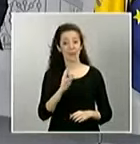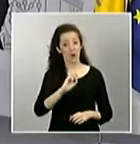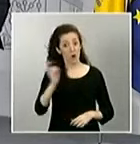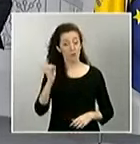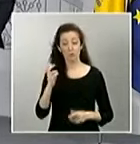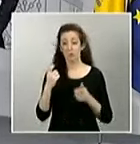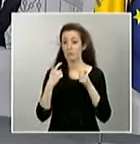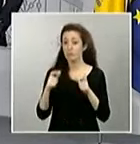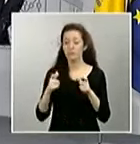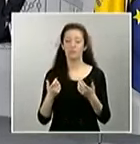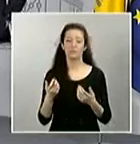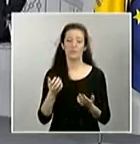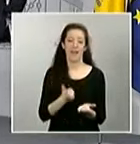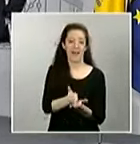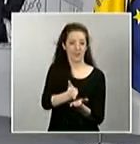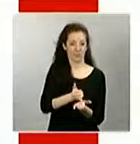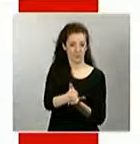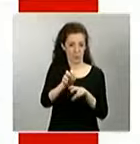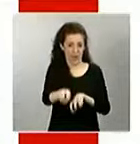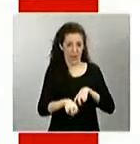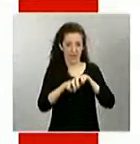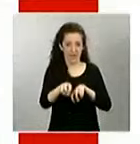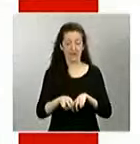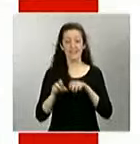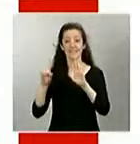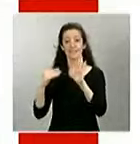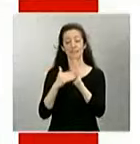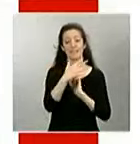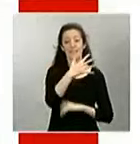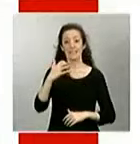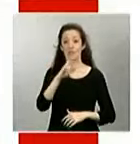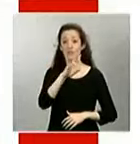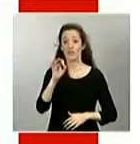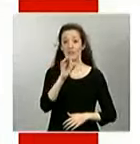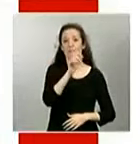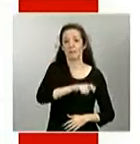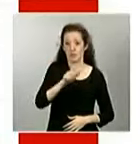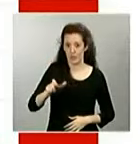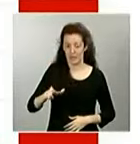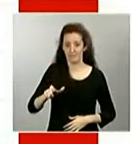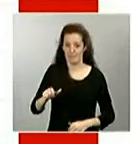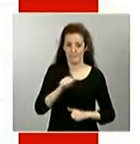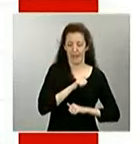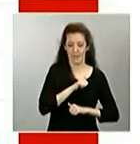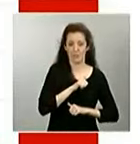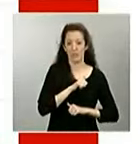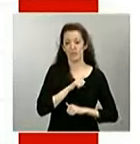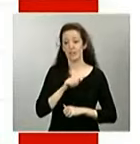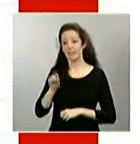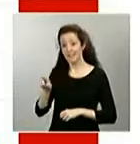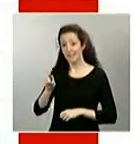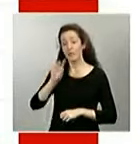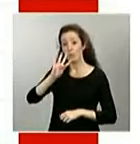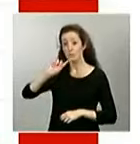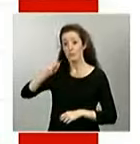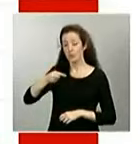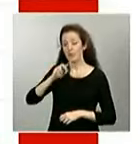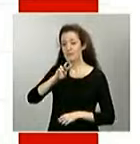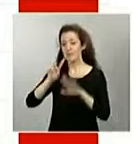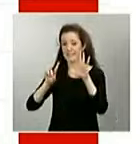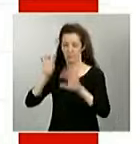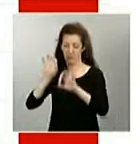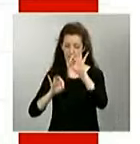términos absolutos, 6.520 personas, pero en términos porcentuales el 4,26%. Y